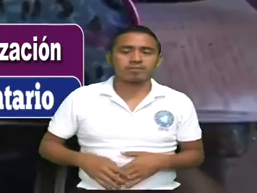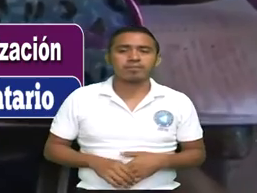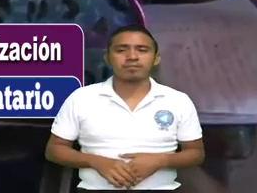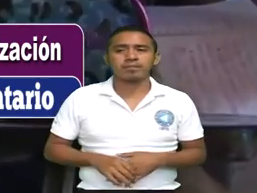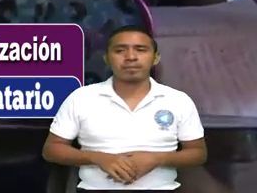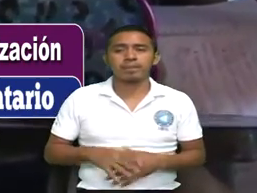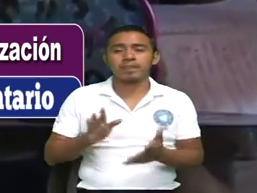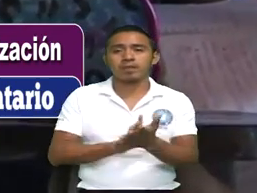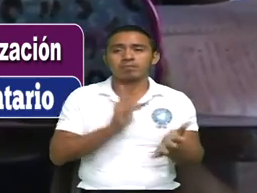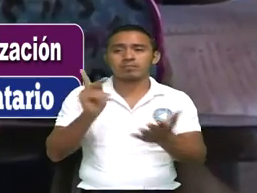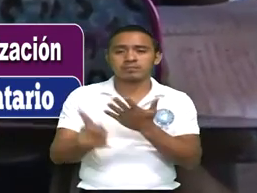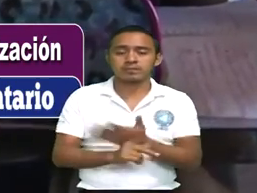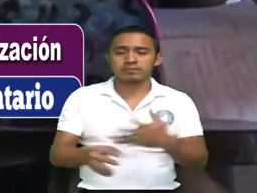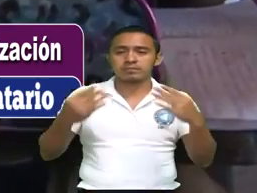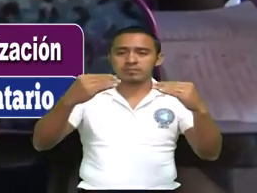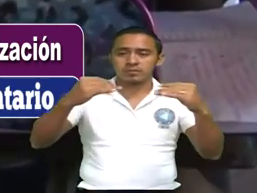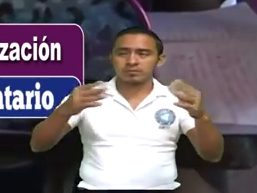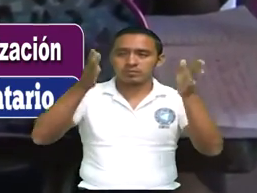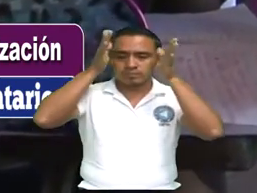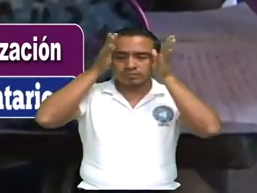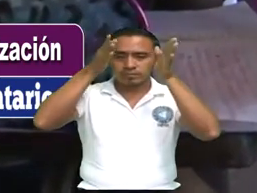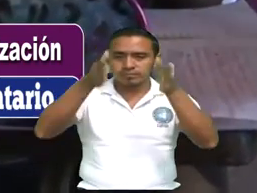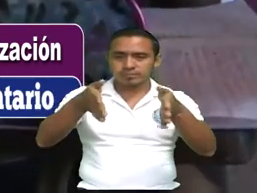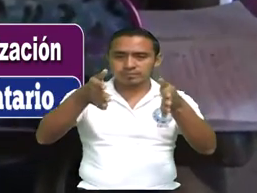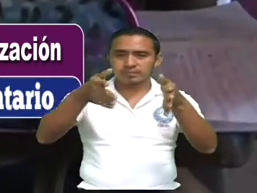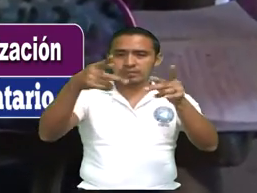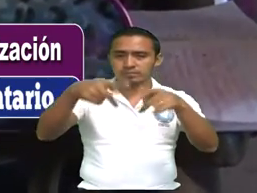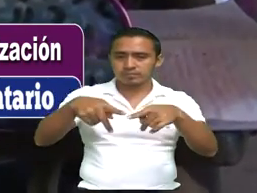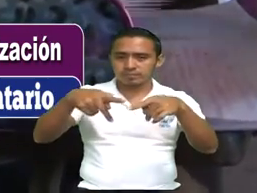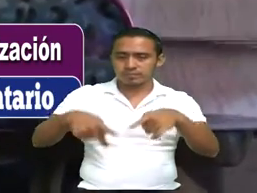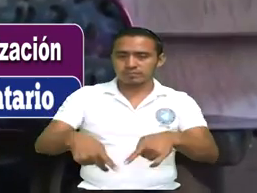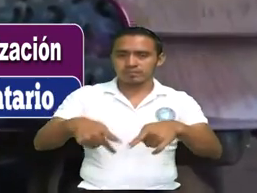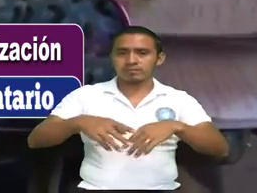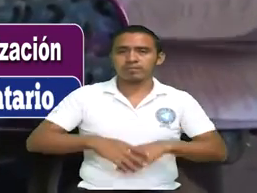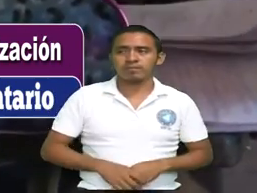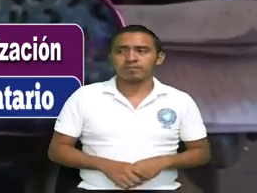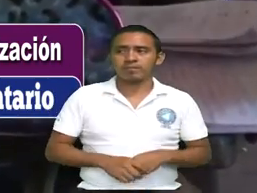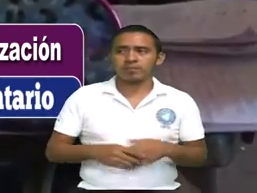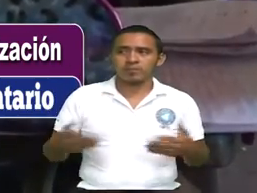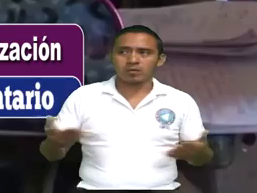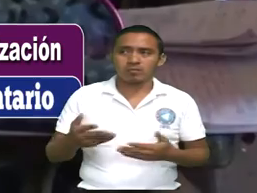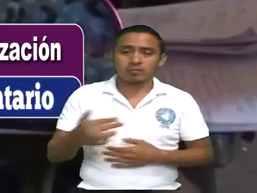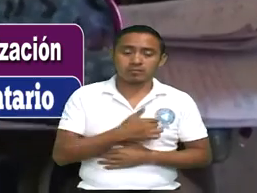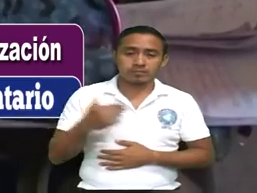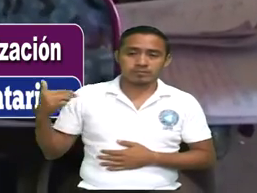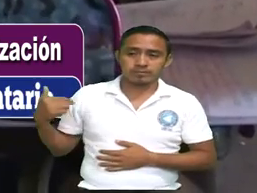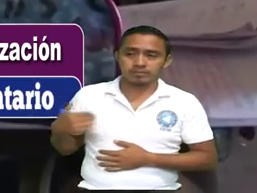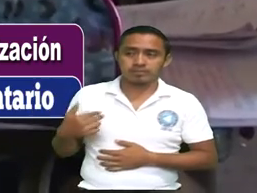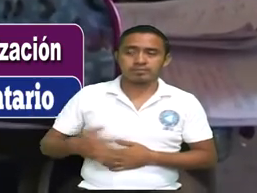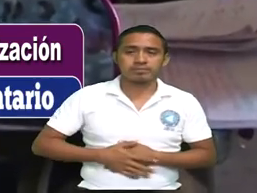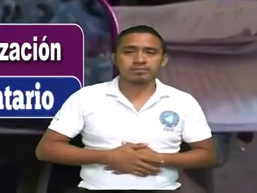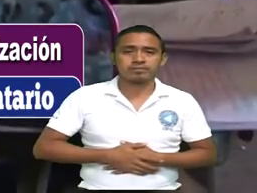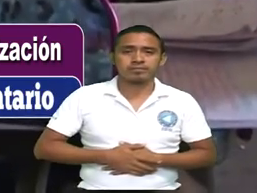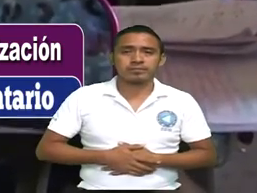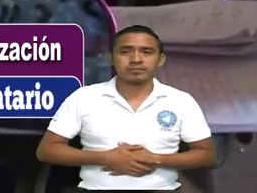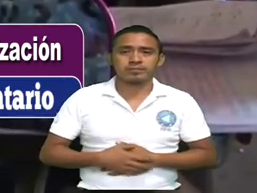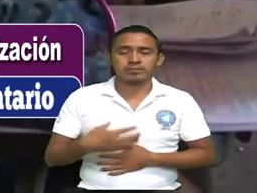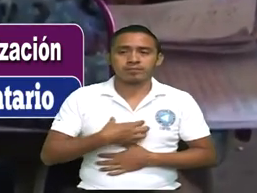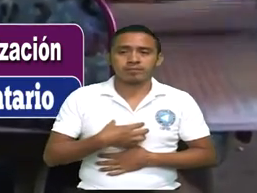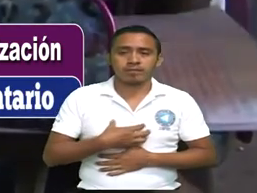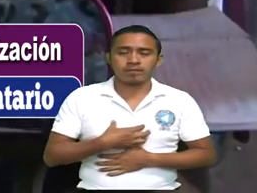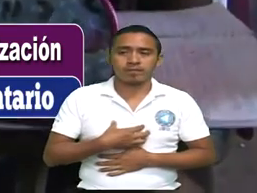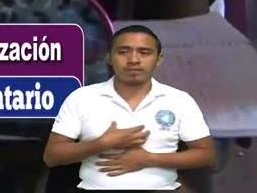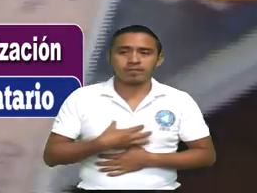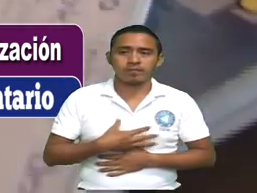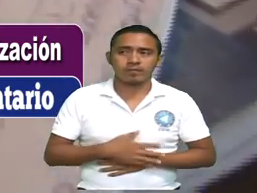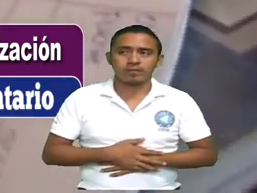el programa educativo está centrado en el ser, más que en el hacer. Después viene el hacer, pero